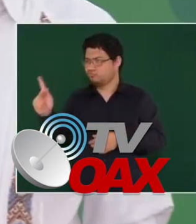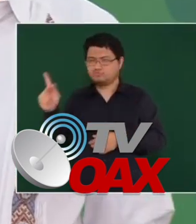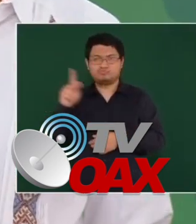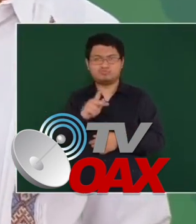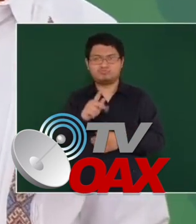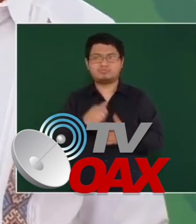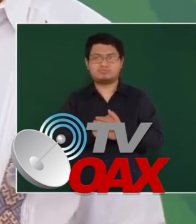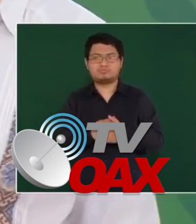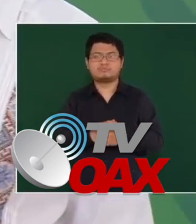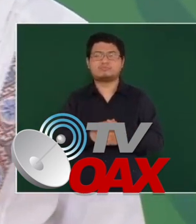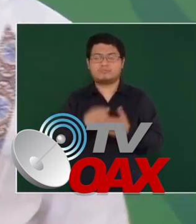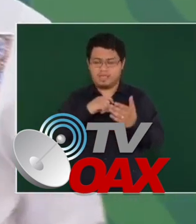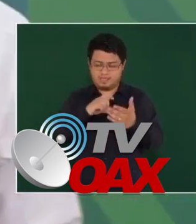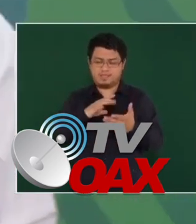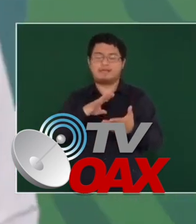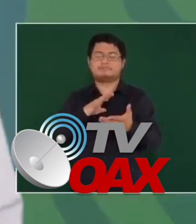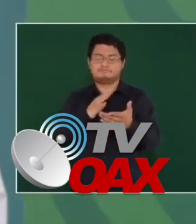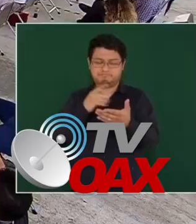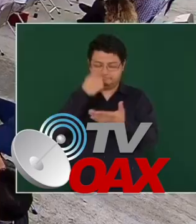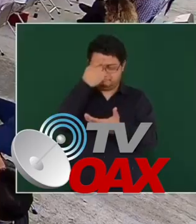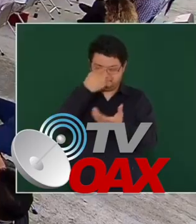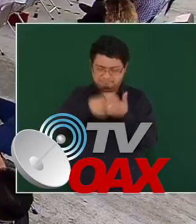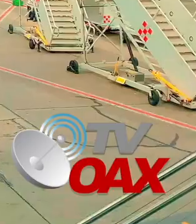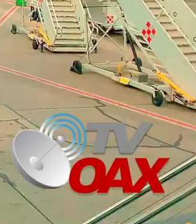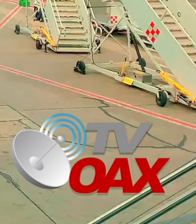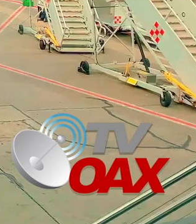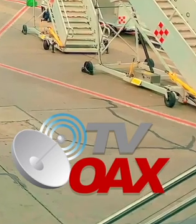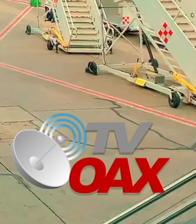ya en un plan integral,